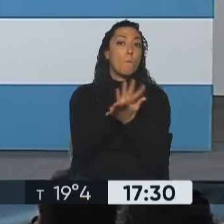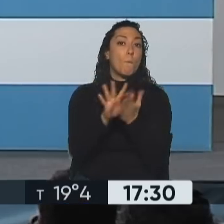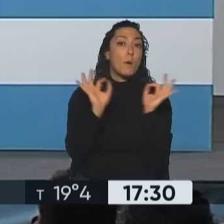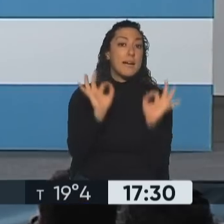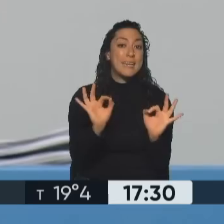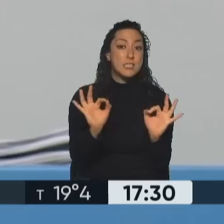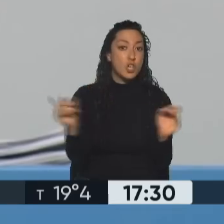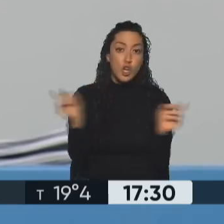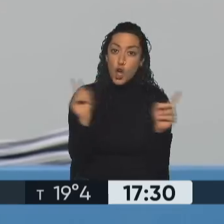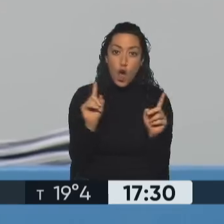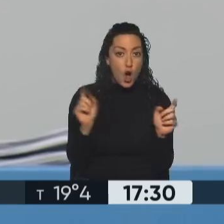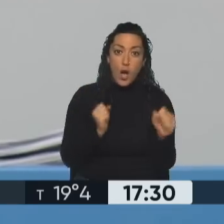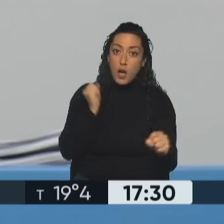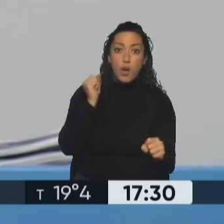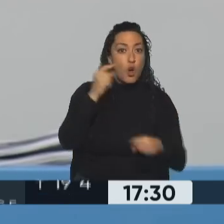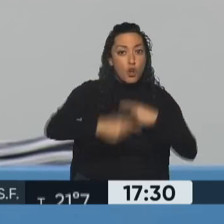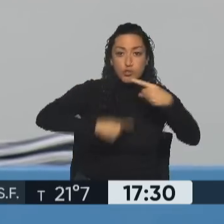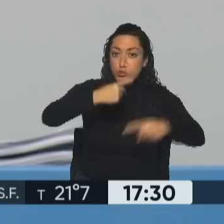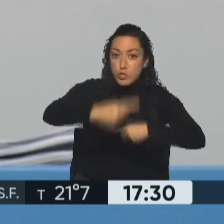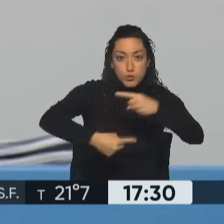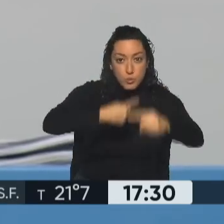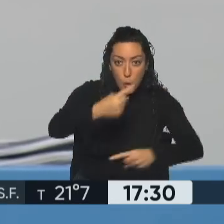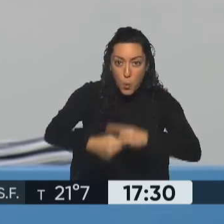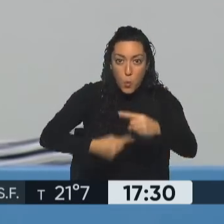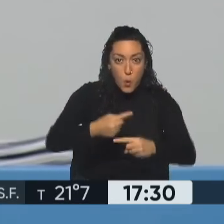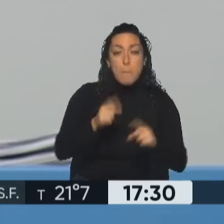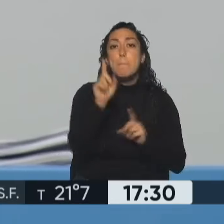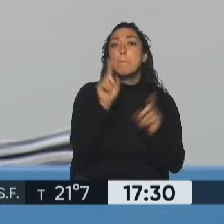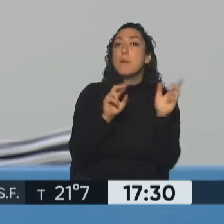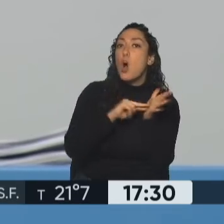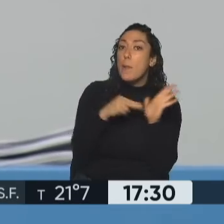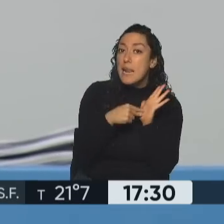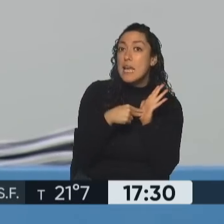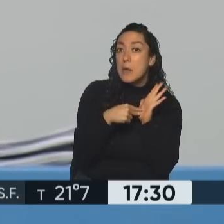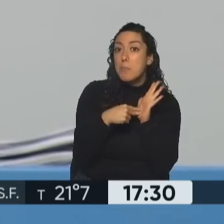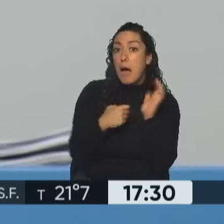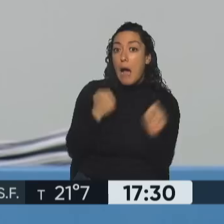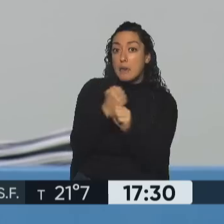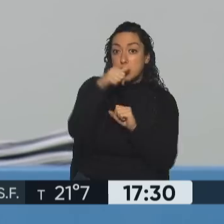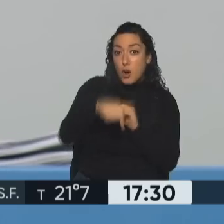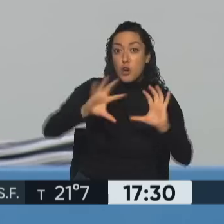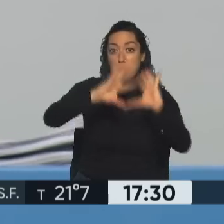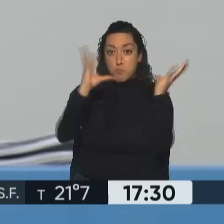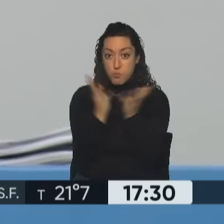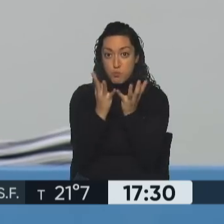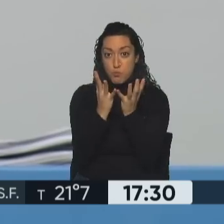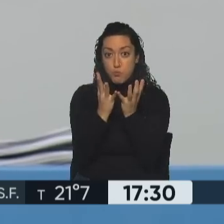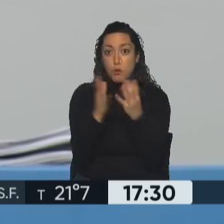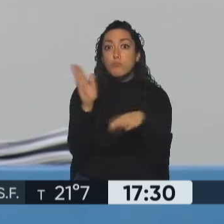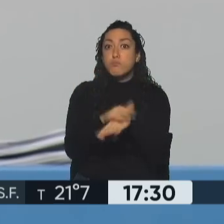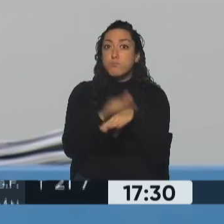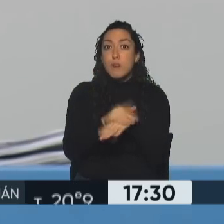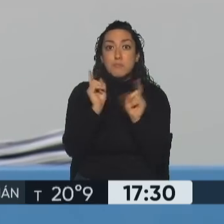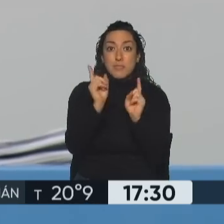2009 y todos, no. Todavía parte de alguno de los problemas que hoy tiene el mundo es por